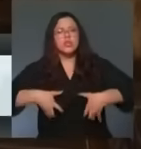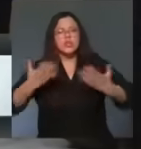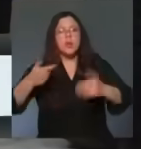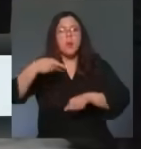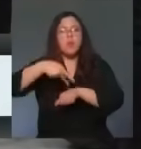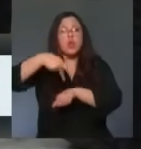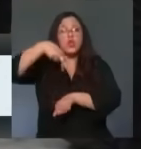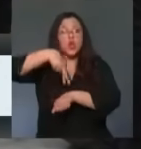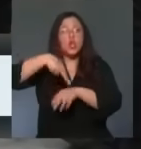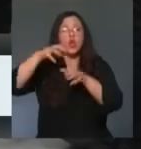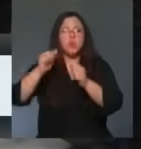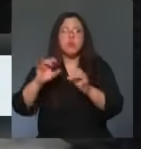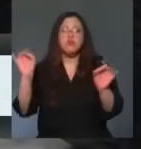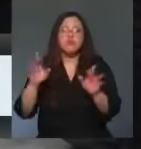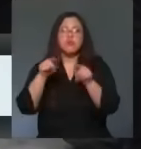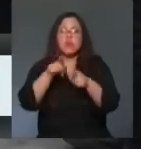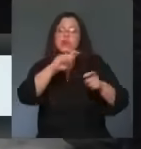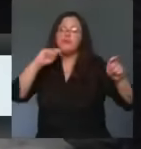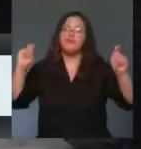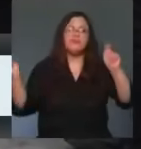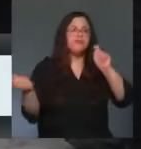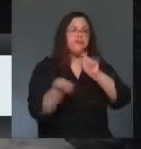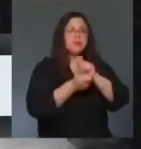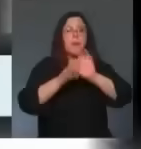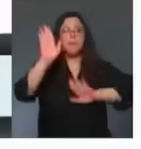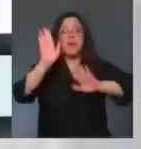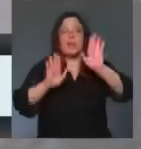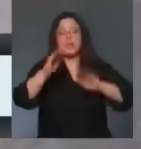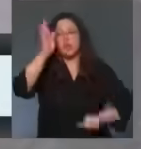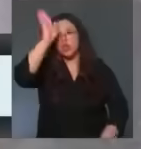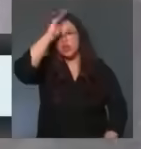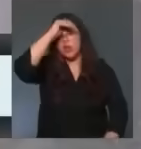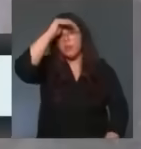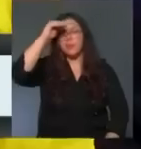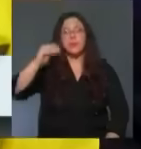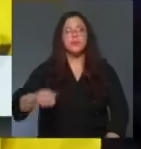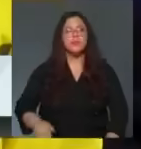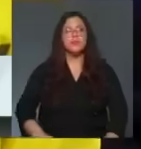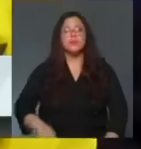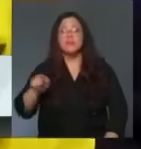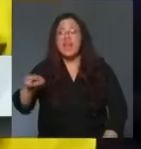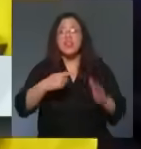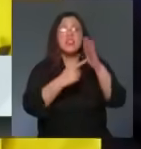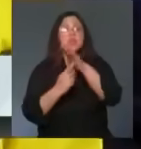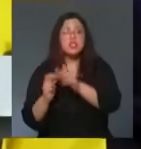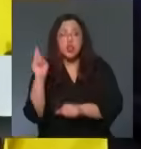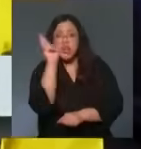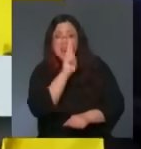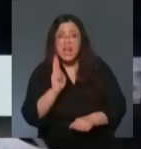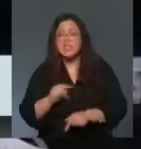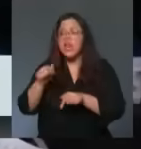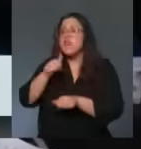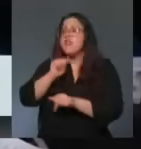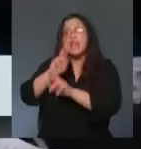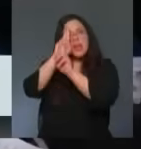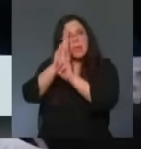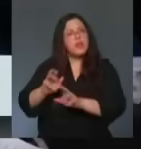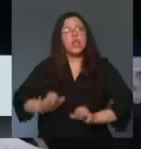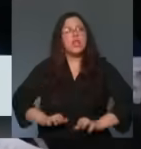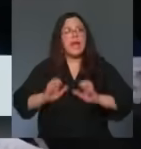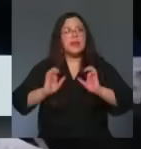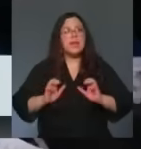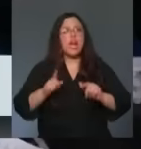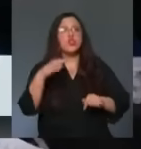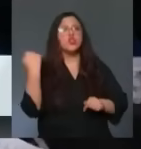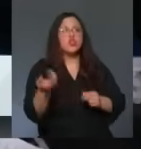puede transformarse en un revés para el candidato Donald Trump. Este es un racismo. Eso fue una falta de respeto y ética. We're part of the United